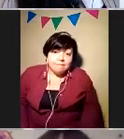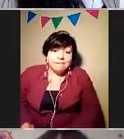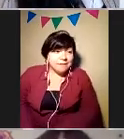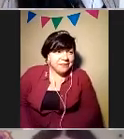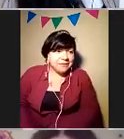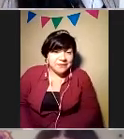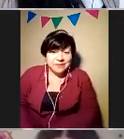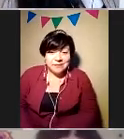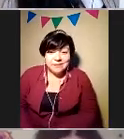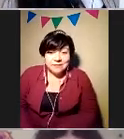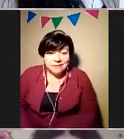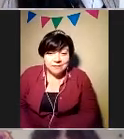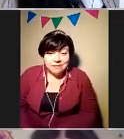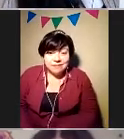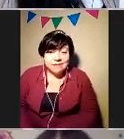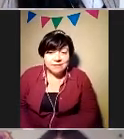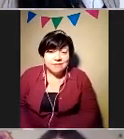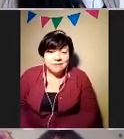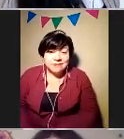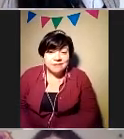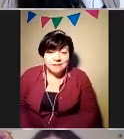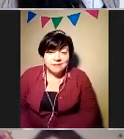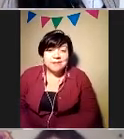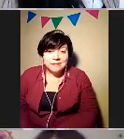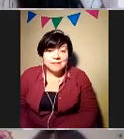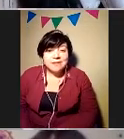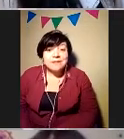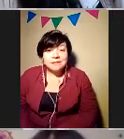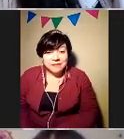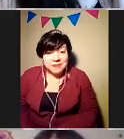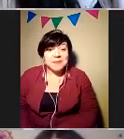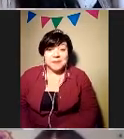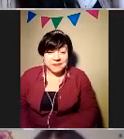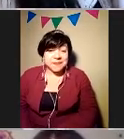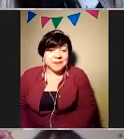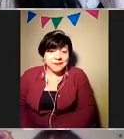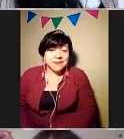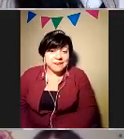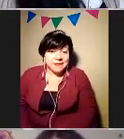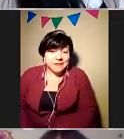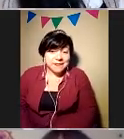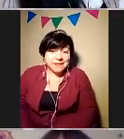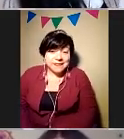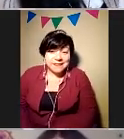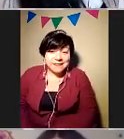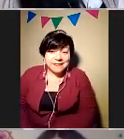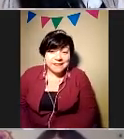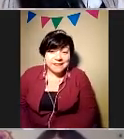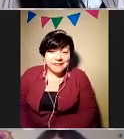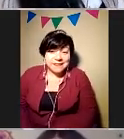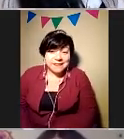y se enojan al hombre y igual hubo falda, y claro, ella ahora se tiene que modernizar, y como que ya no sabe qué hacer, si poner vestuario masculino o